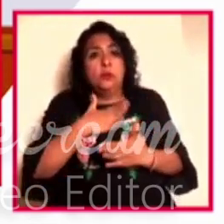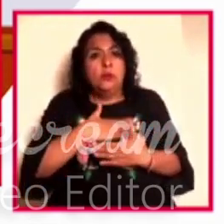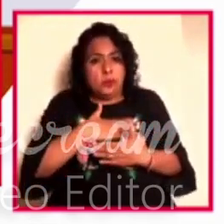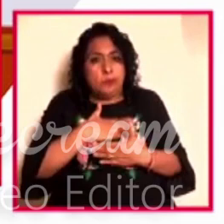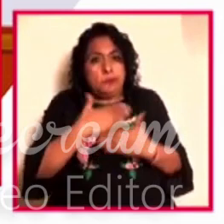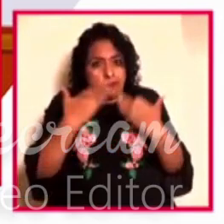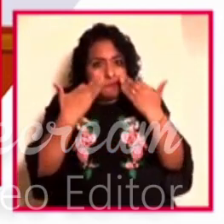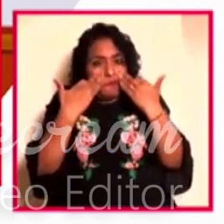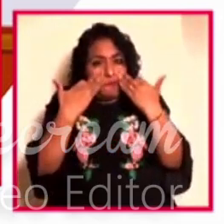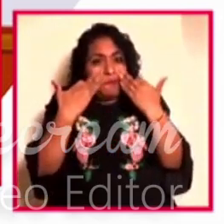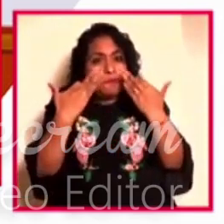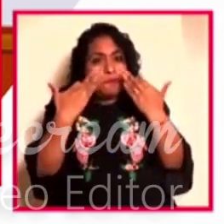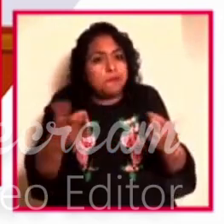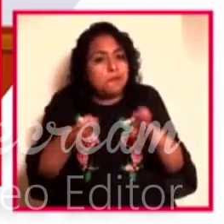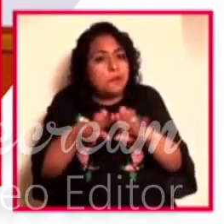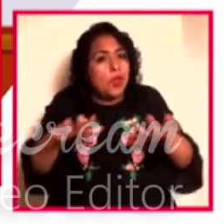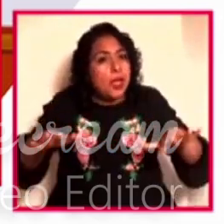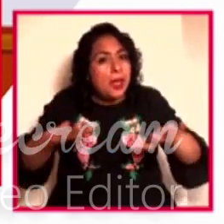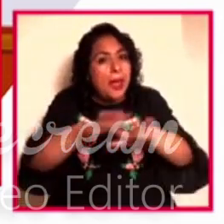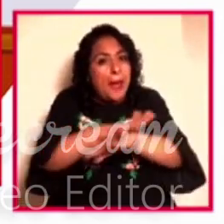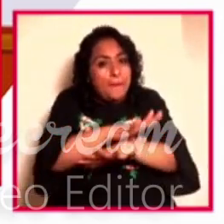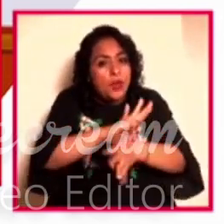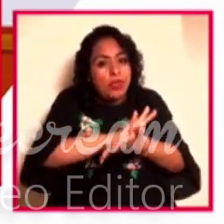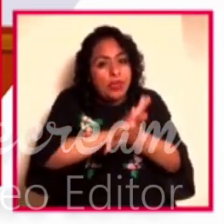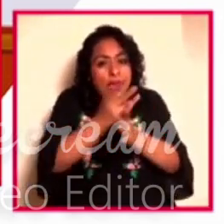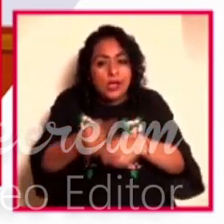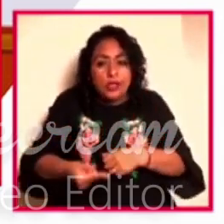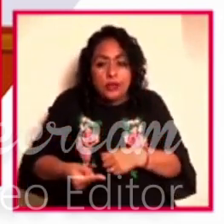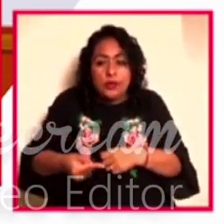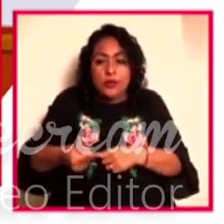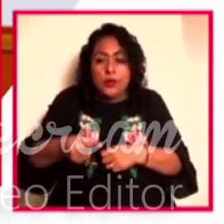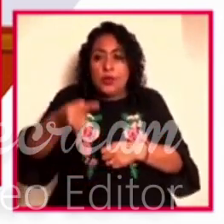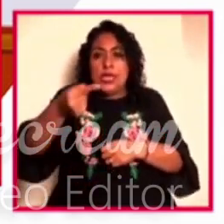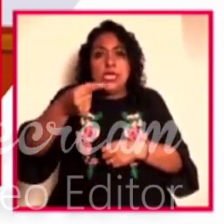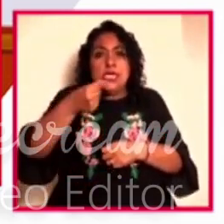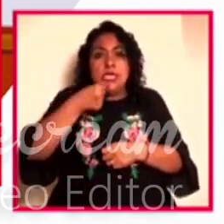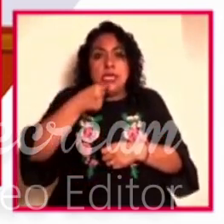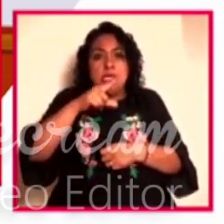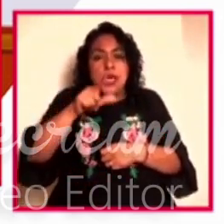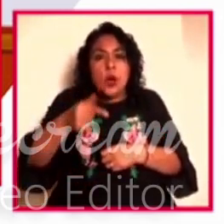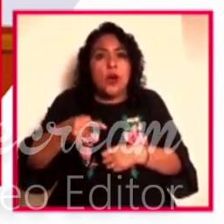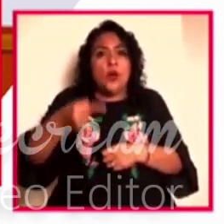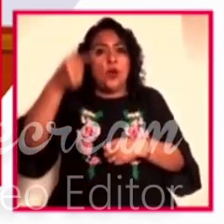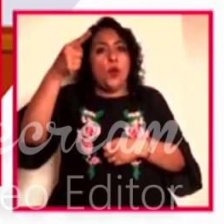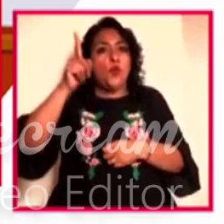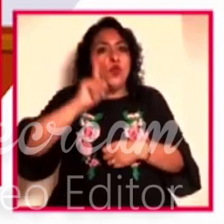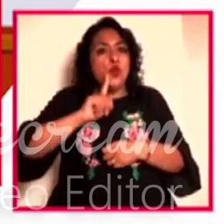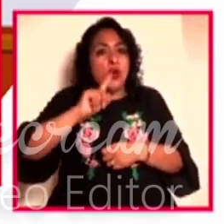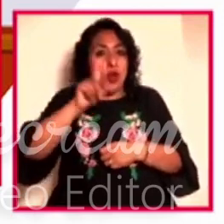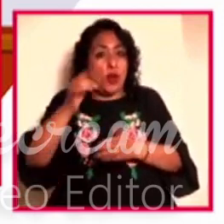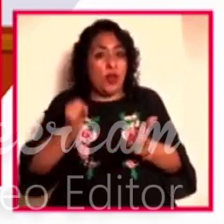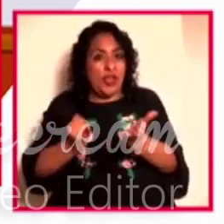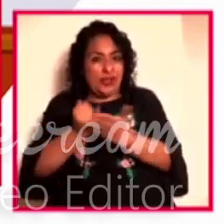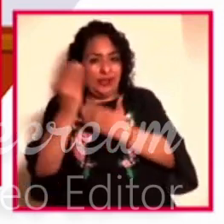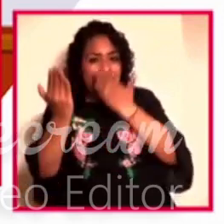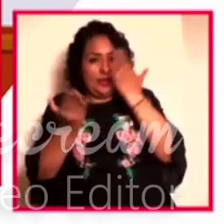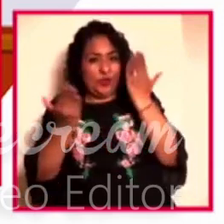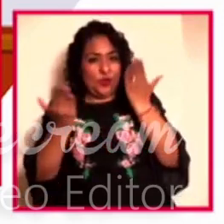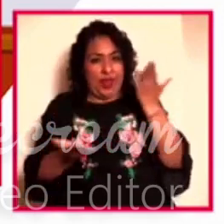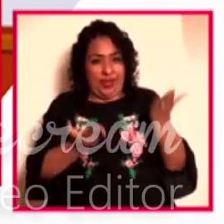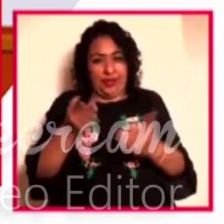ver la transformación de la niñita en una mujer, y cuando ella decidió estudiar danza, que para Mario